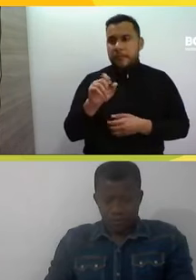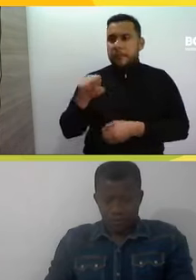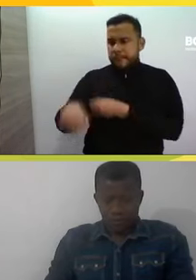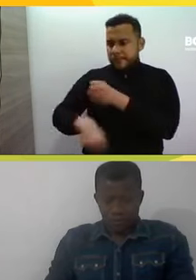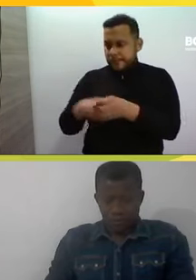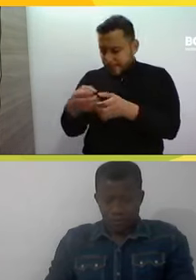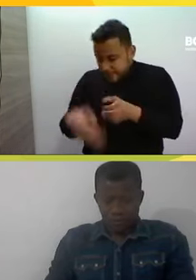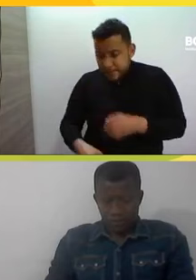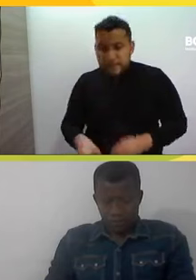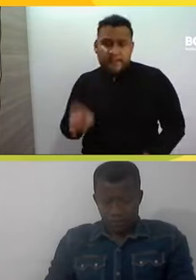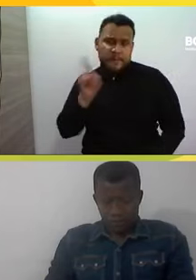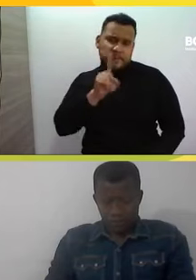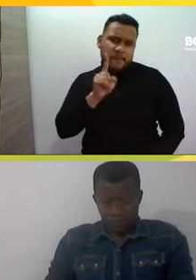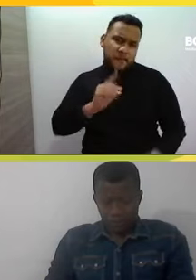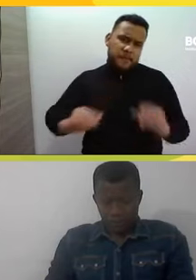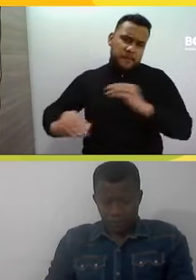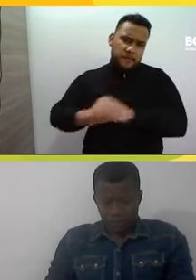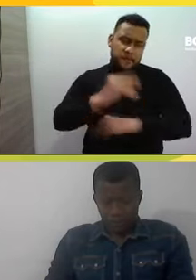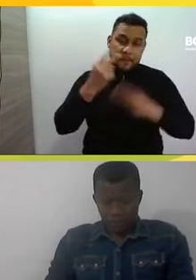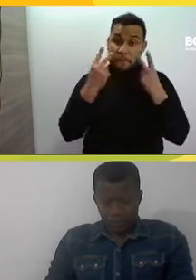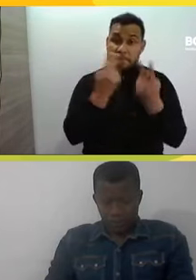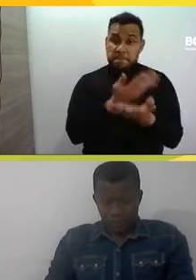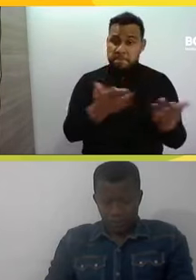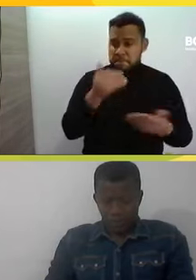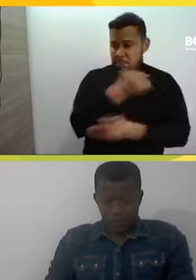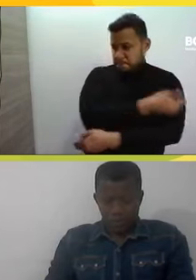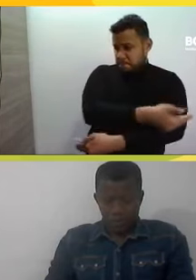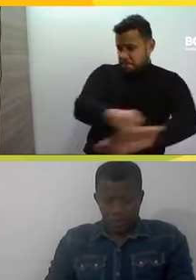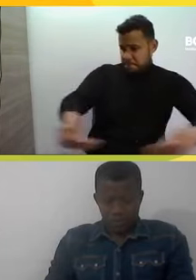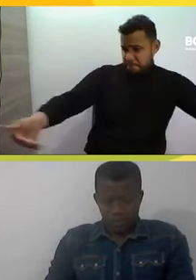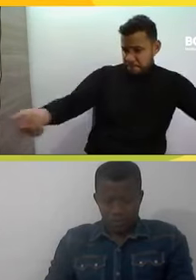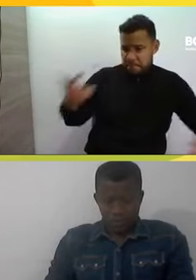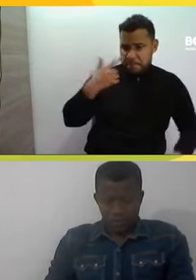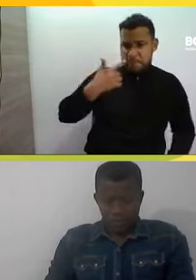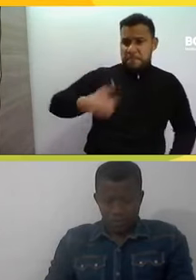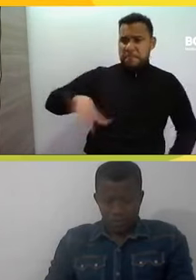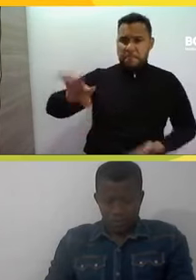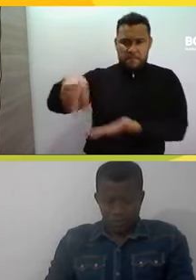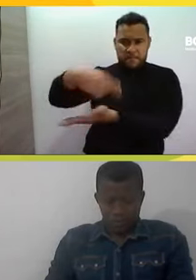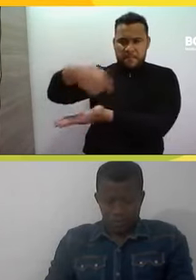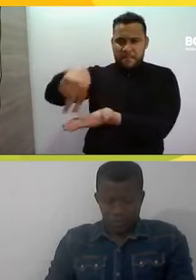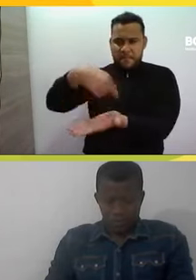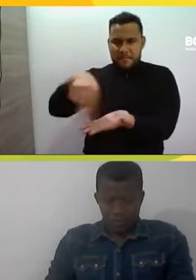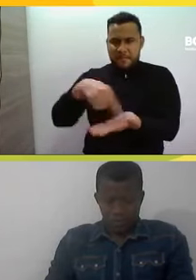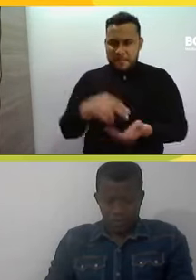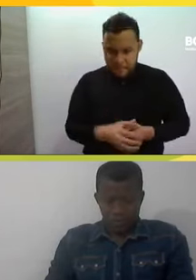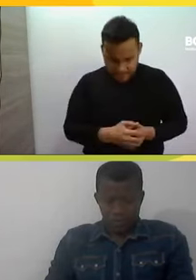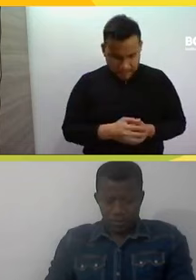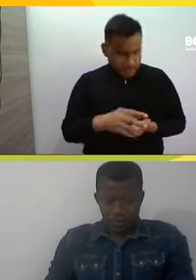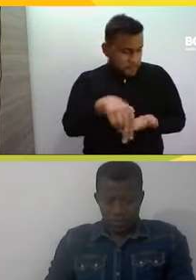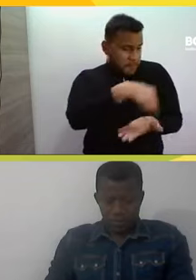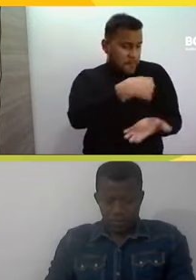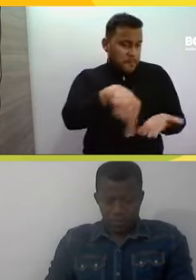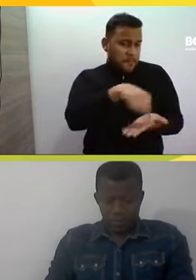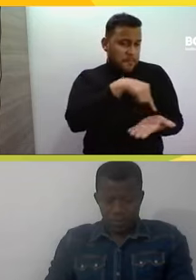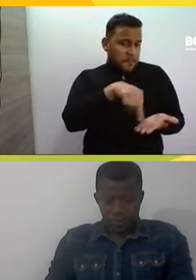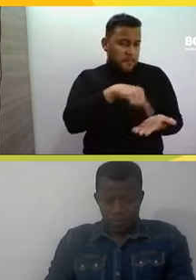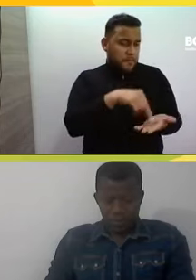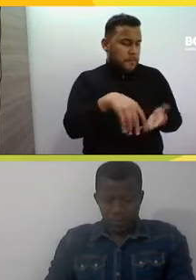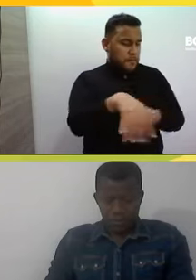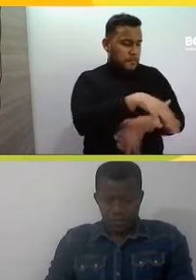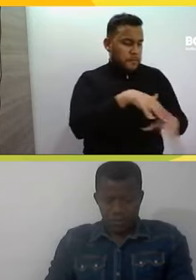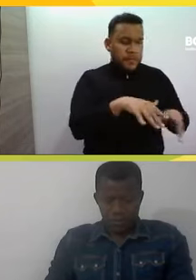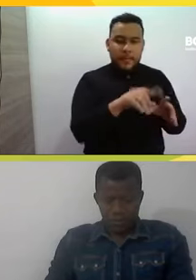para hablar. Miren todos esos pelados, ella pones a bailar. Baila es un elenco, dinastía de